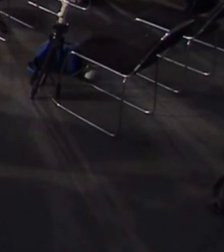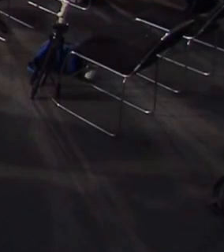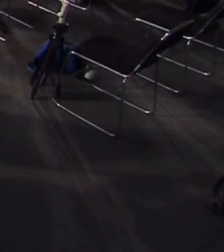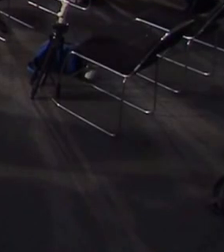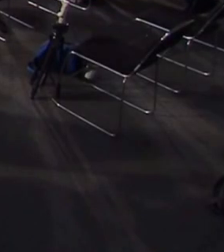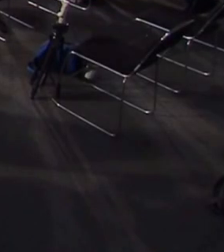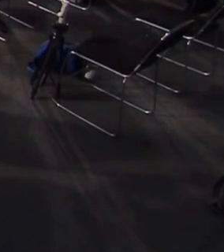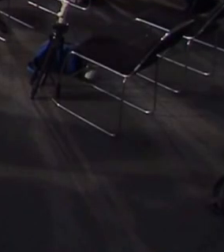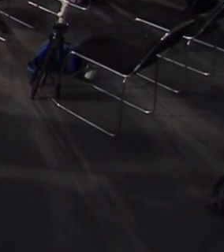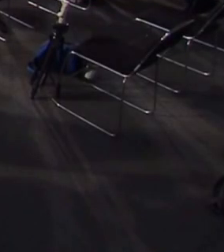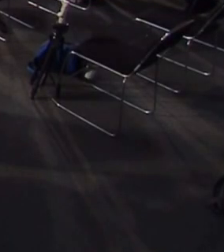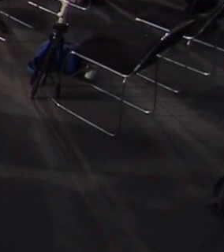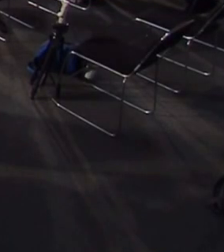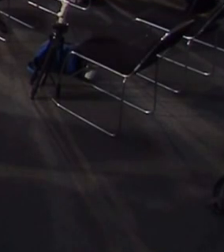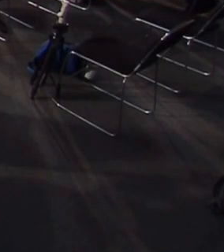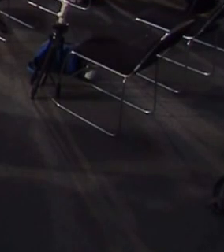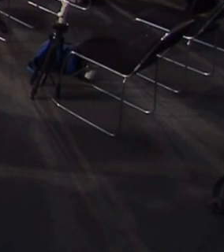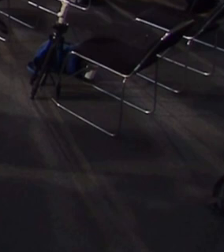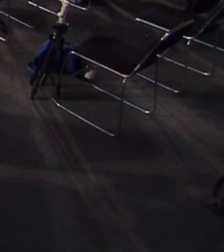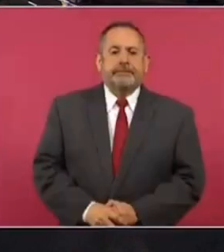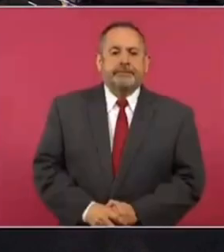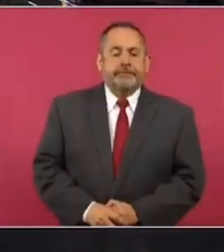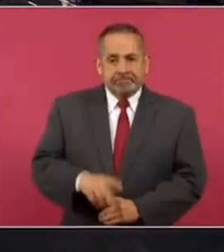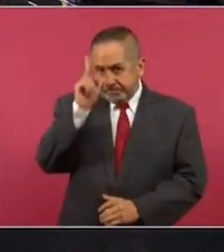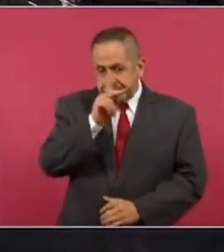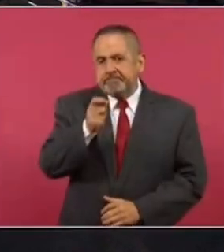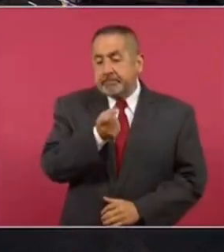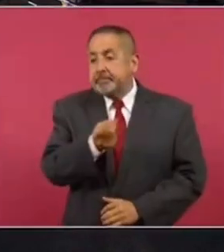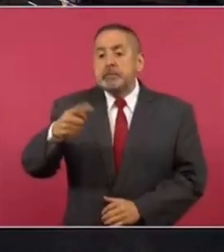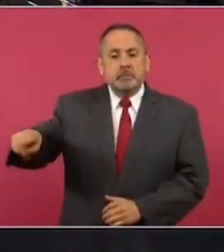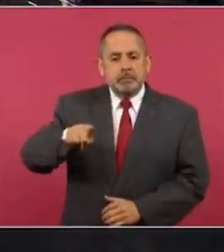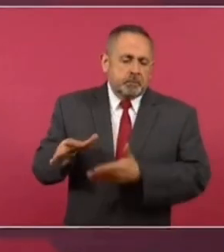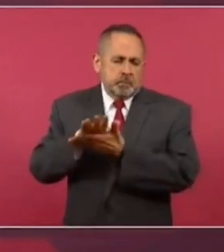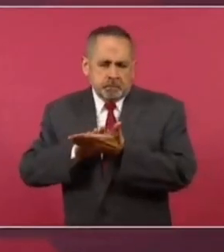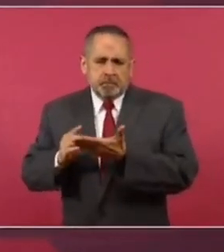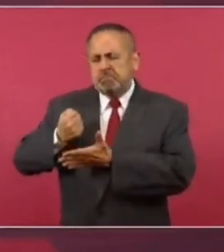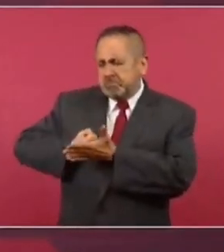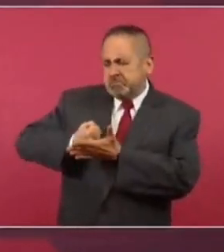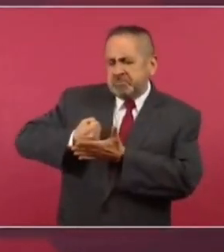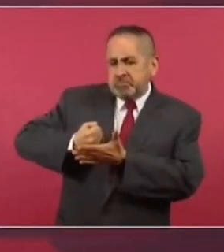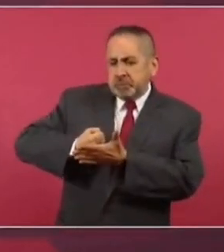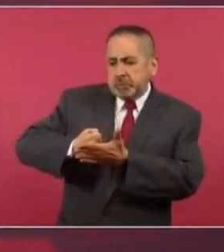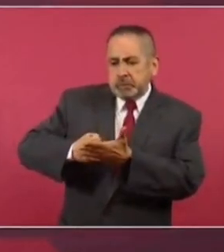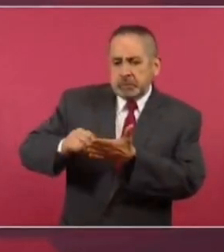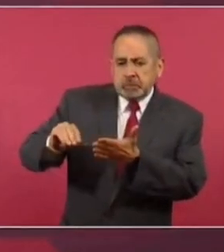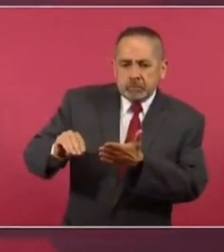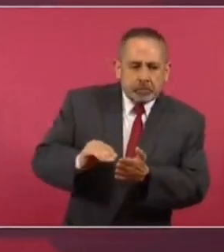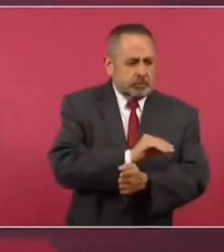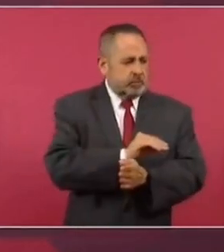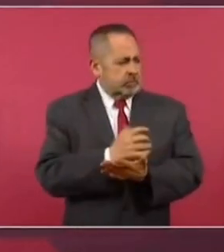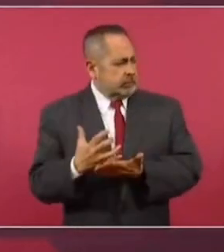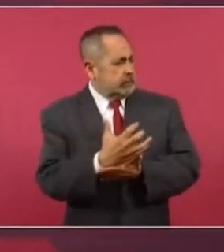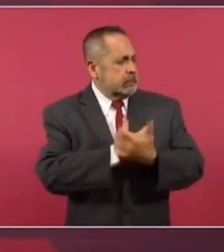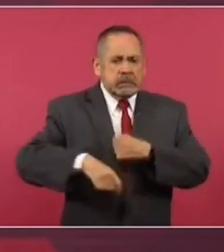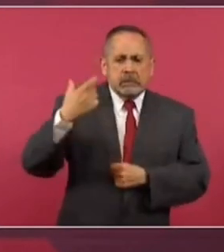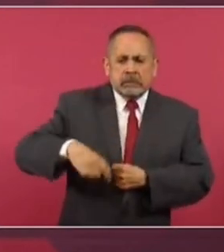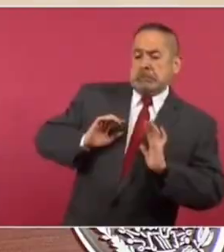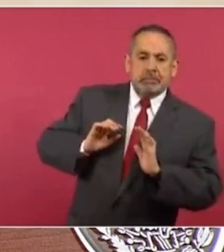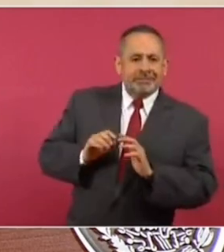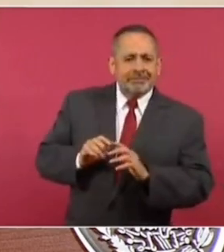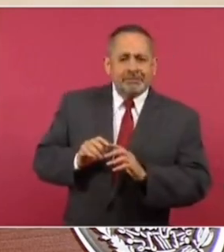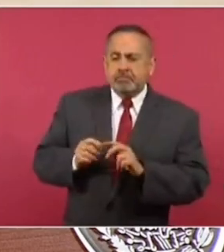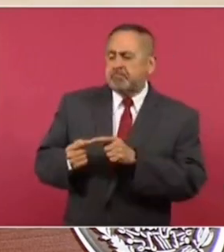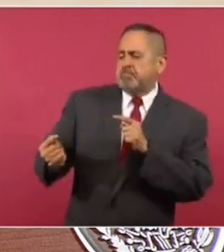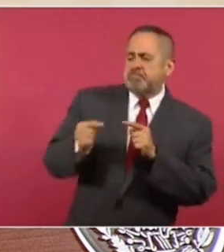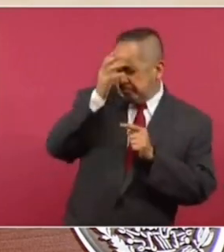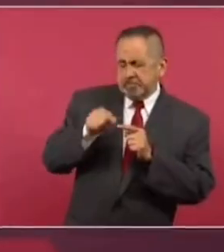luchadores sociales o gente humilde en la oposición, de repente se vuelven riquísimos y ya desde luego